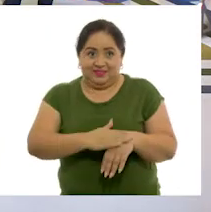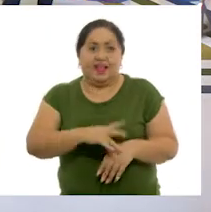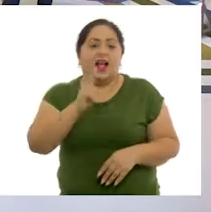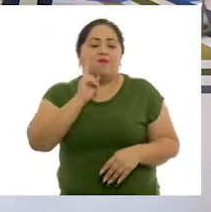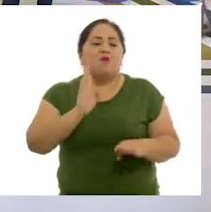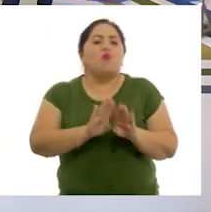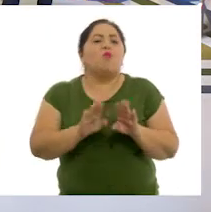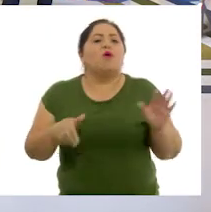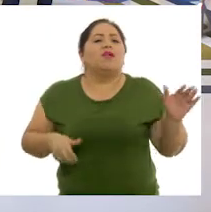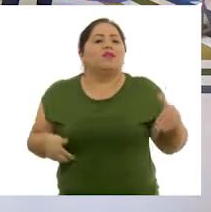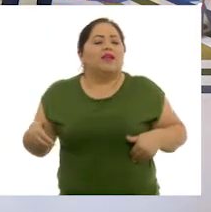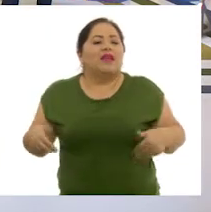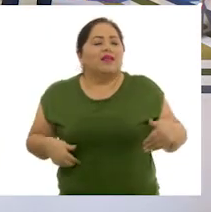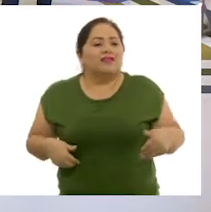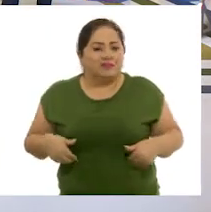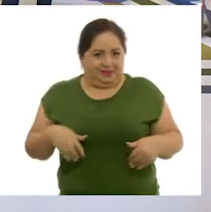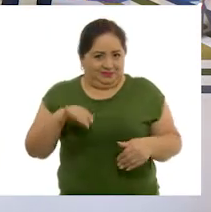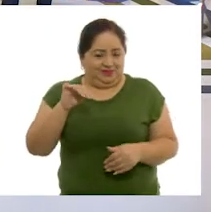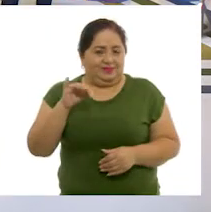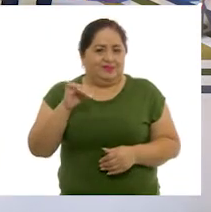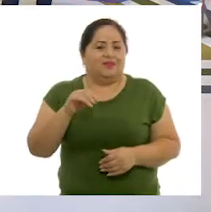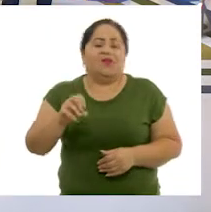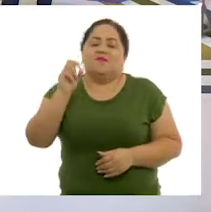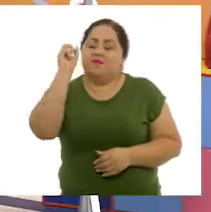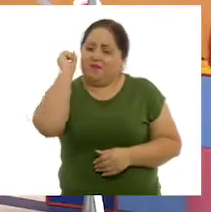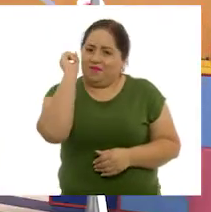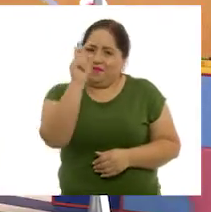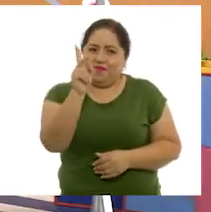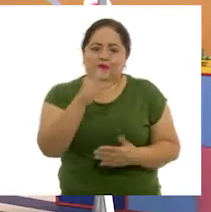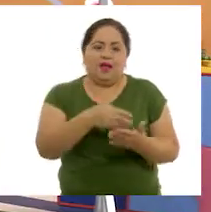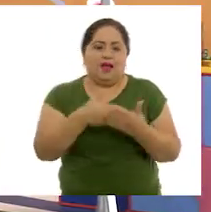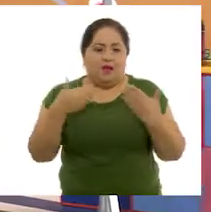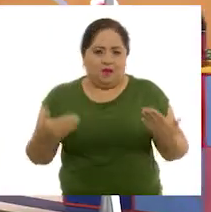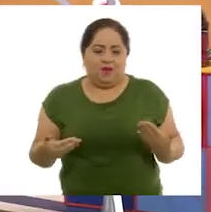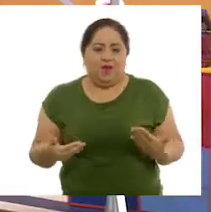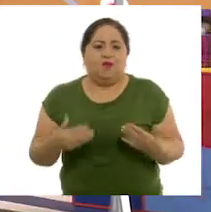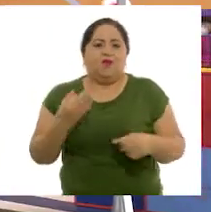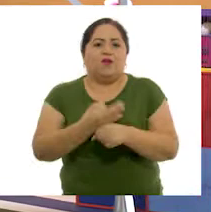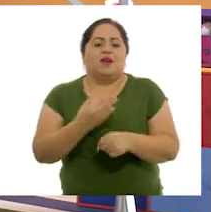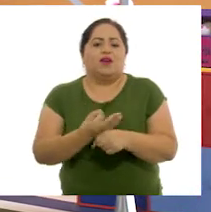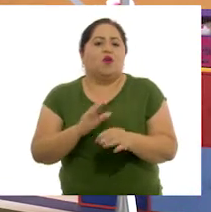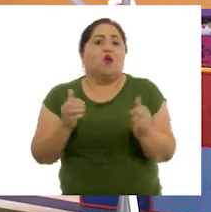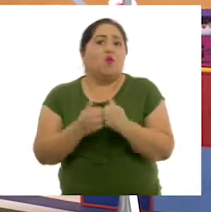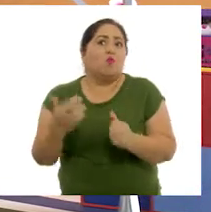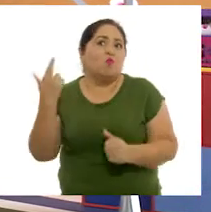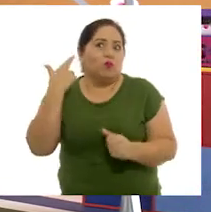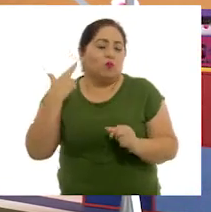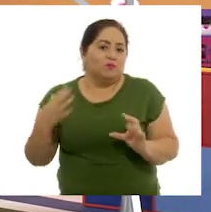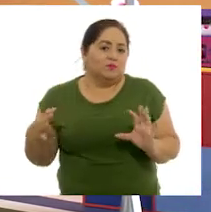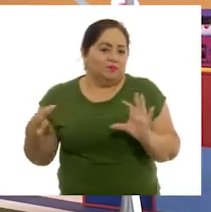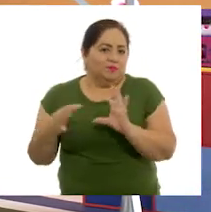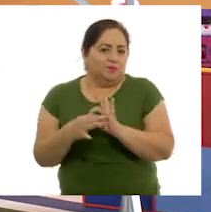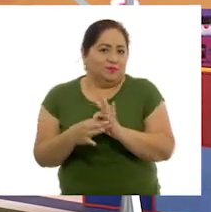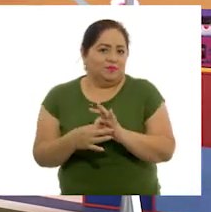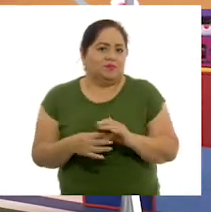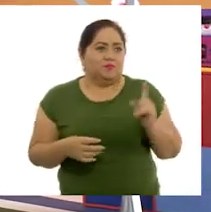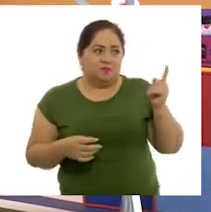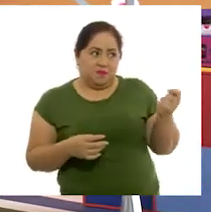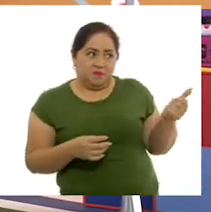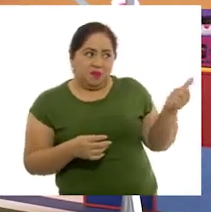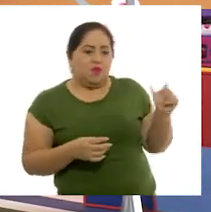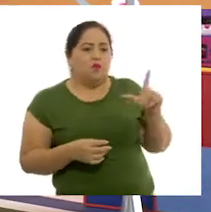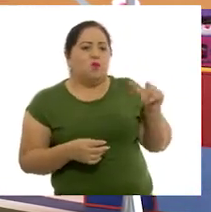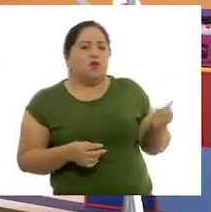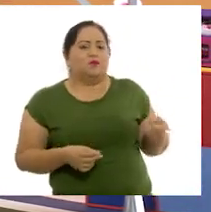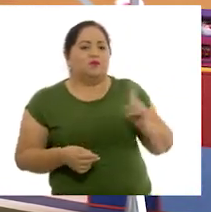como la obra de teatro? ¡Sí! ¡Excelente! Vamos a hacerlo entonces con la música. Primero hacemos tu secuencia. Muy